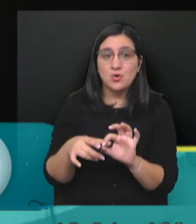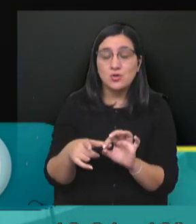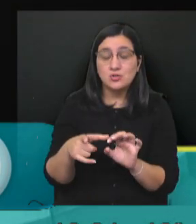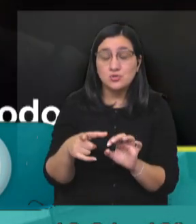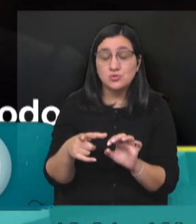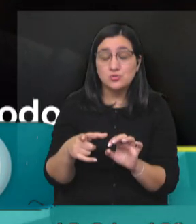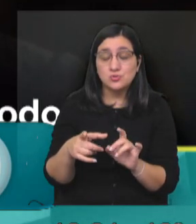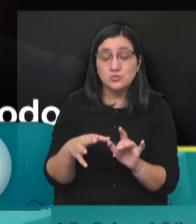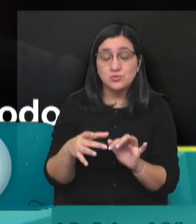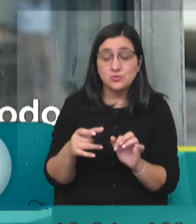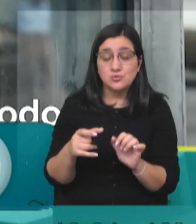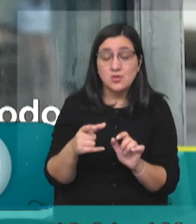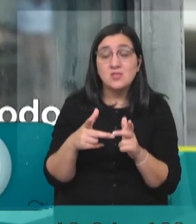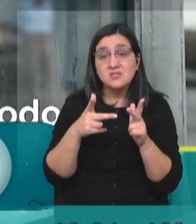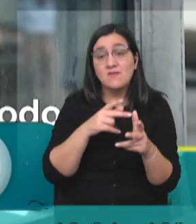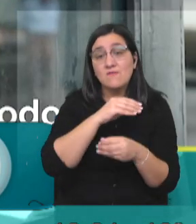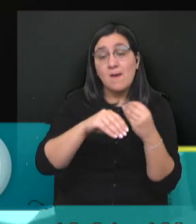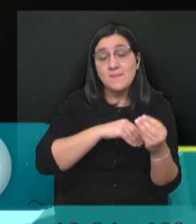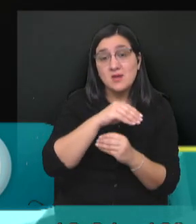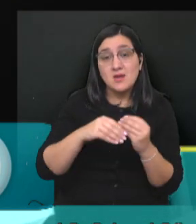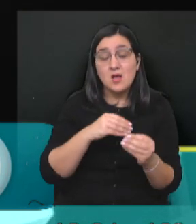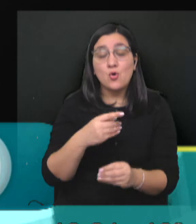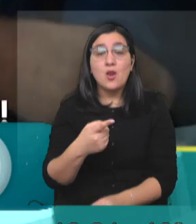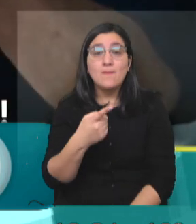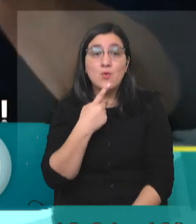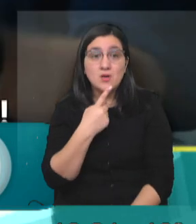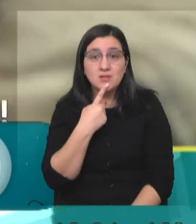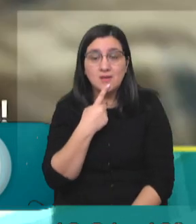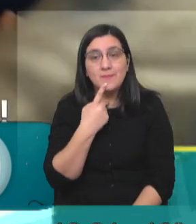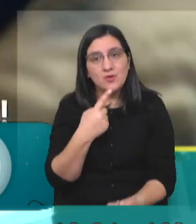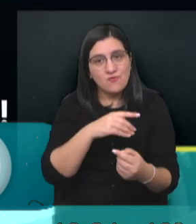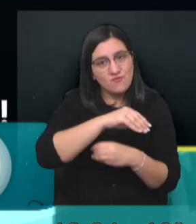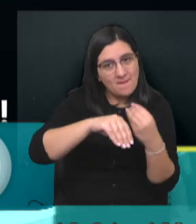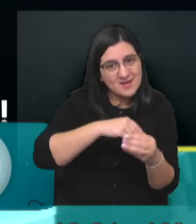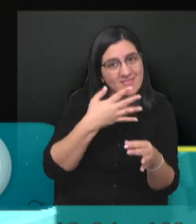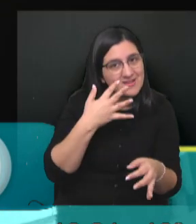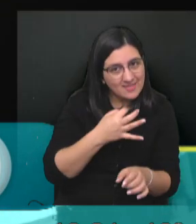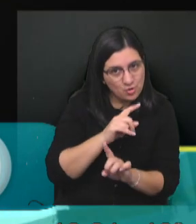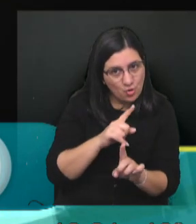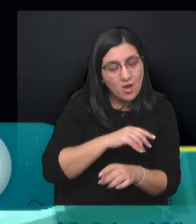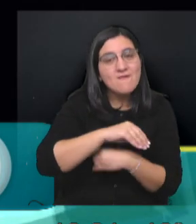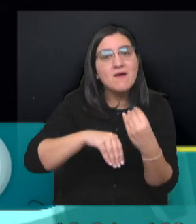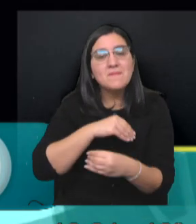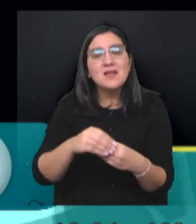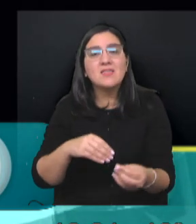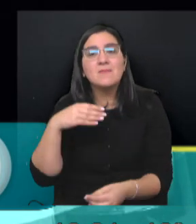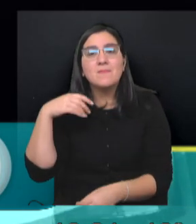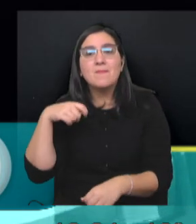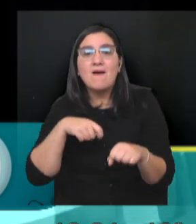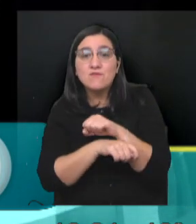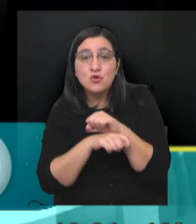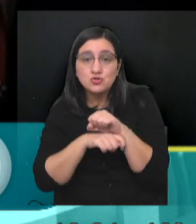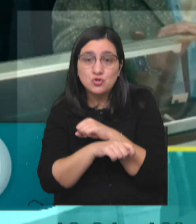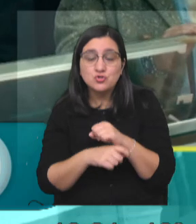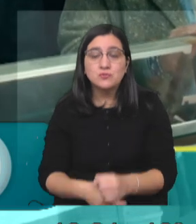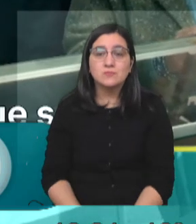llaman familias con la política, familias de mafiosos, digo, con la política. Este muchacho Hoffa manejaba los camiones